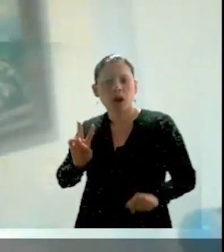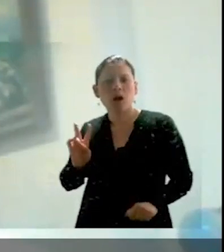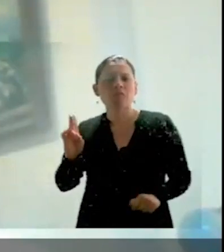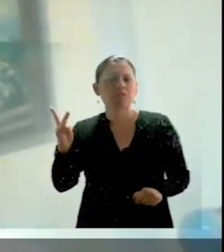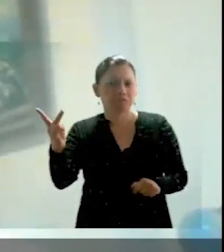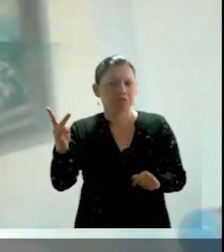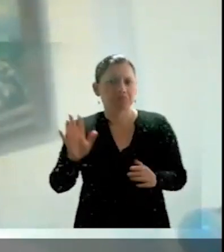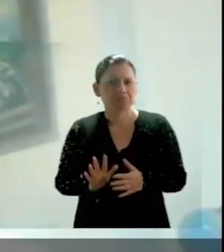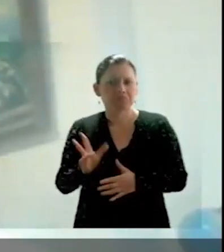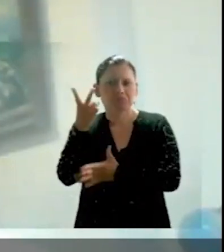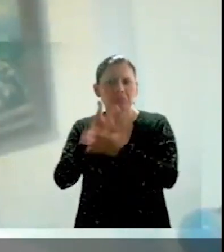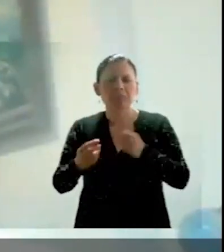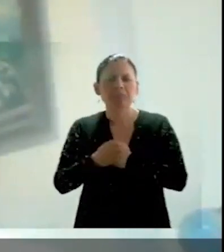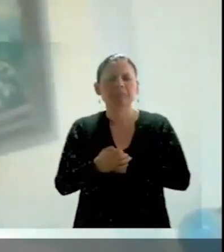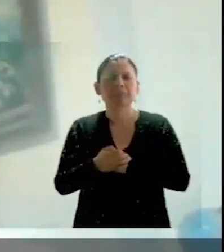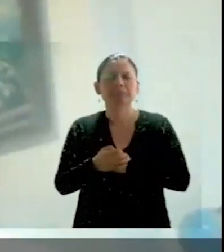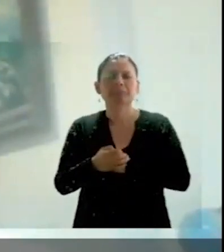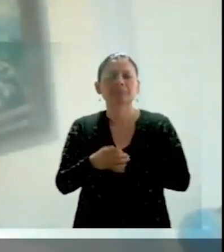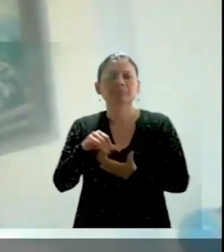hecho a esto